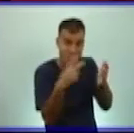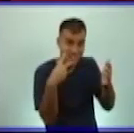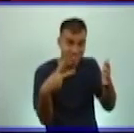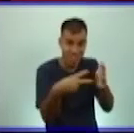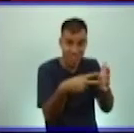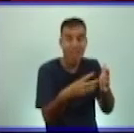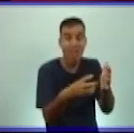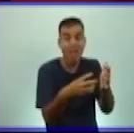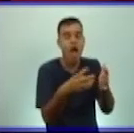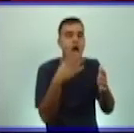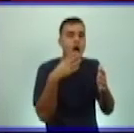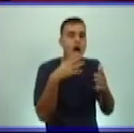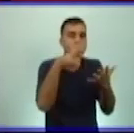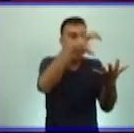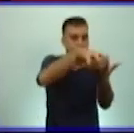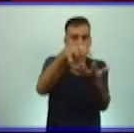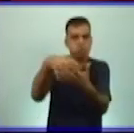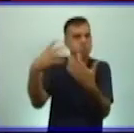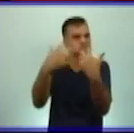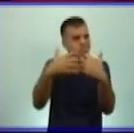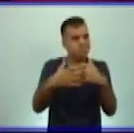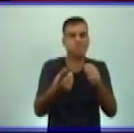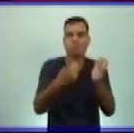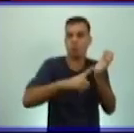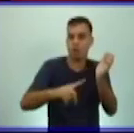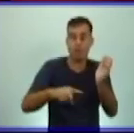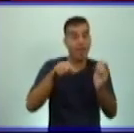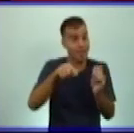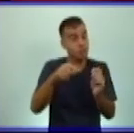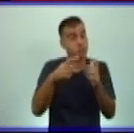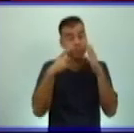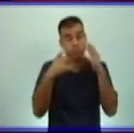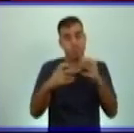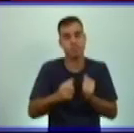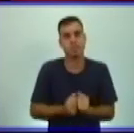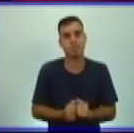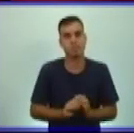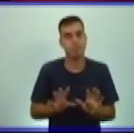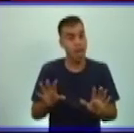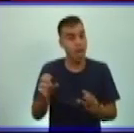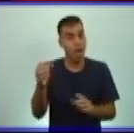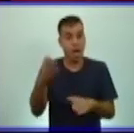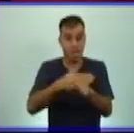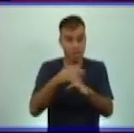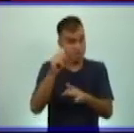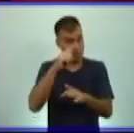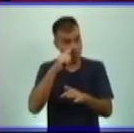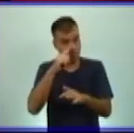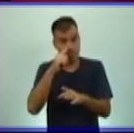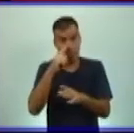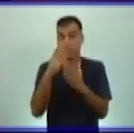de corriente. Son bien convincentes y bien importantes. Por último, le pido a la familia